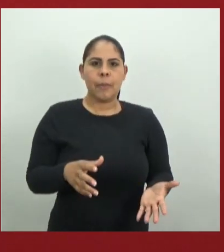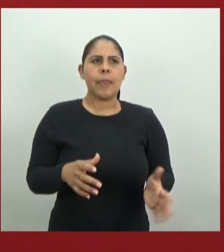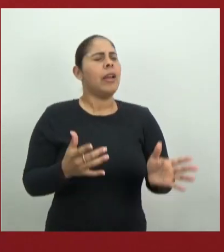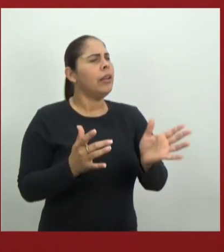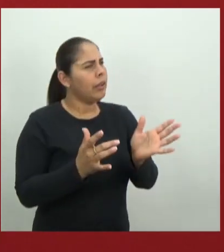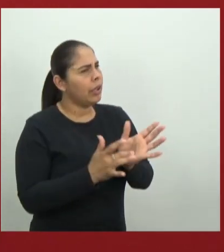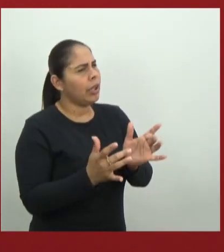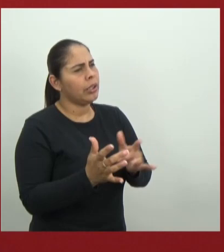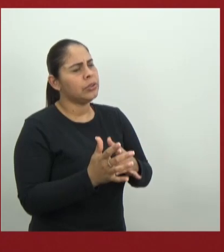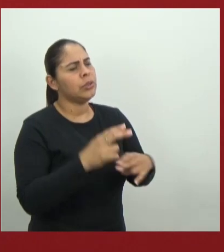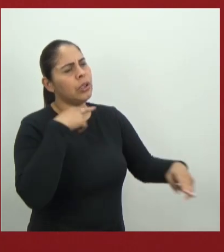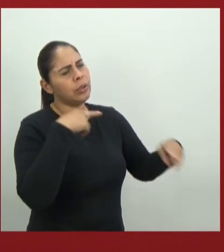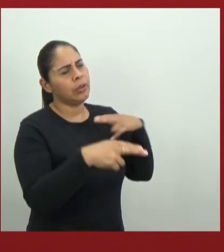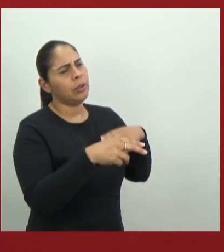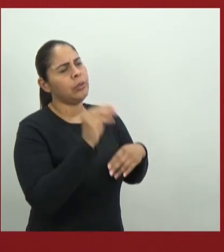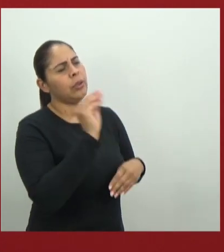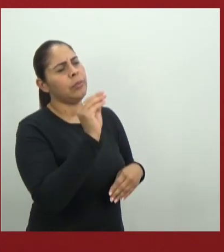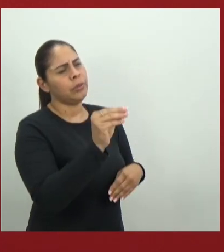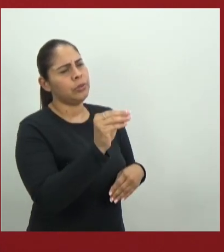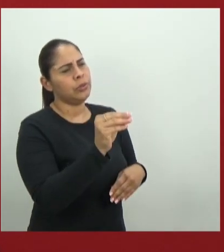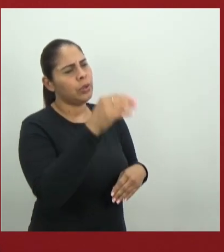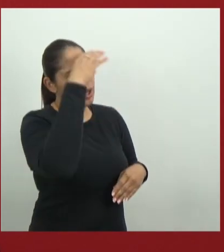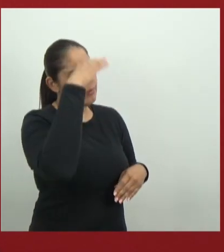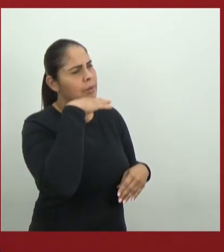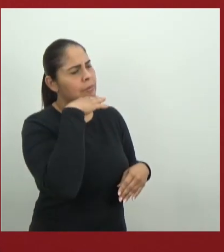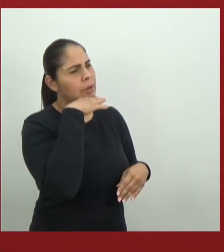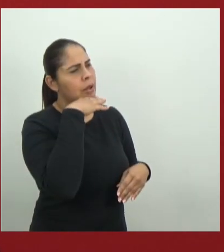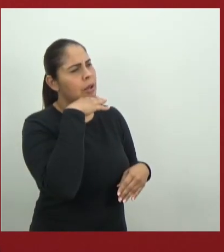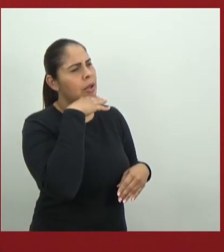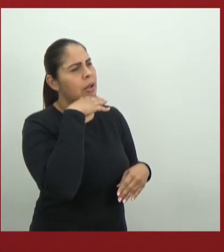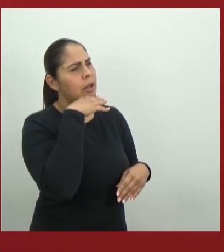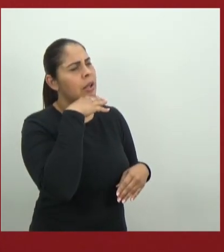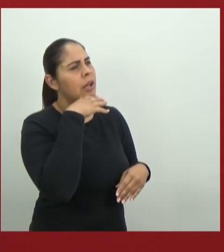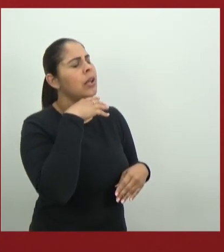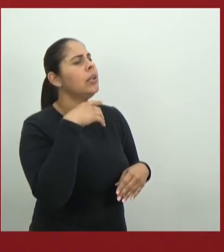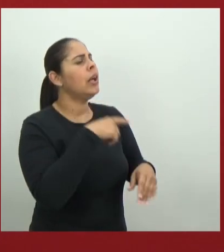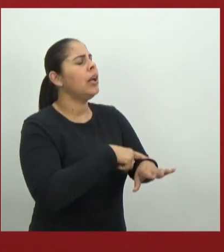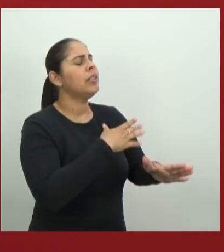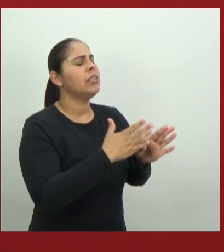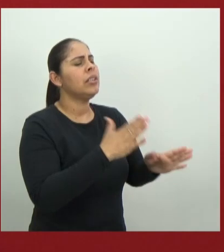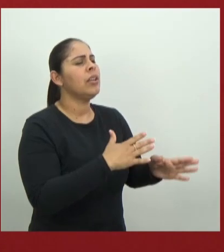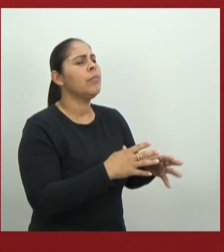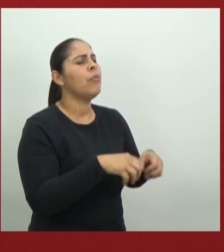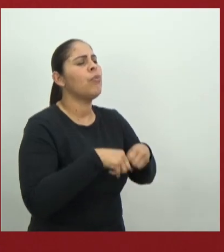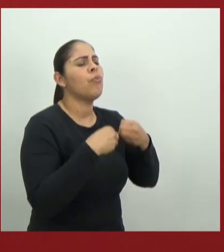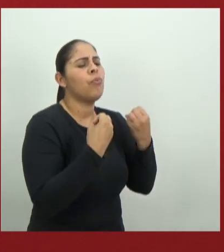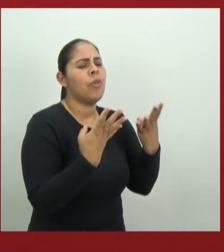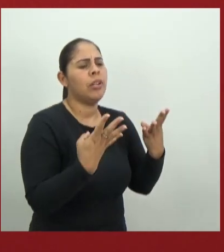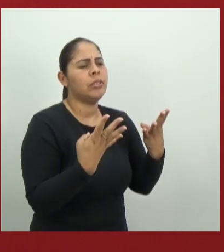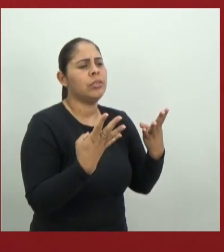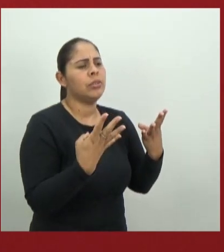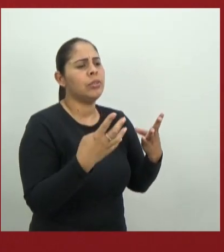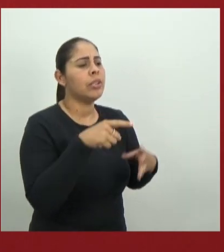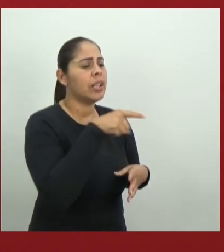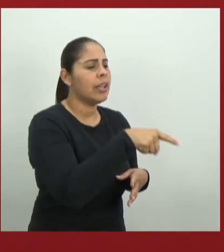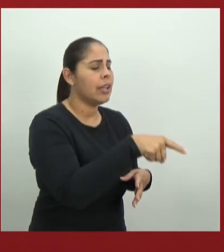¿Cuánto cronológicamente? Cronos. ¿Cuánto tiempo cronológicamente hace que le sucede